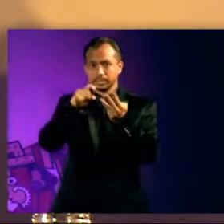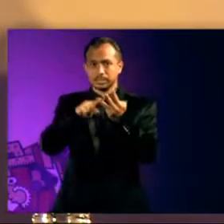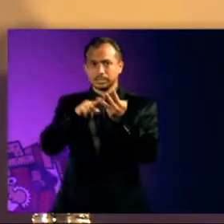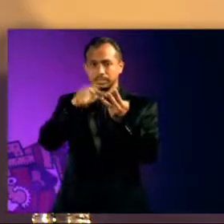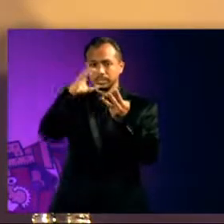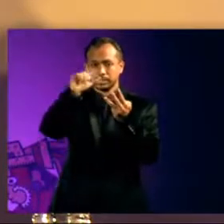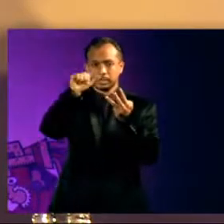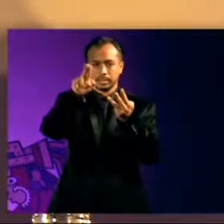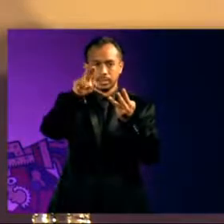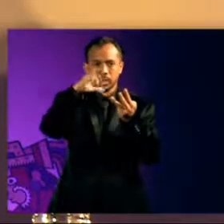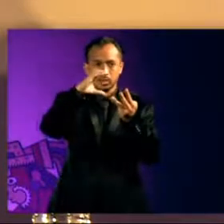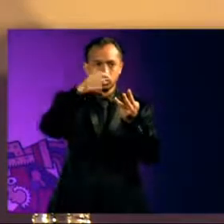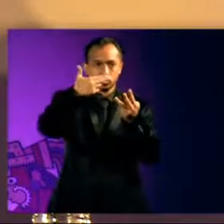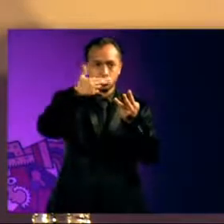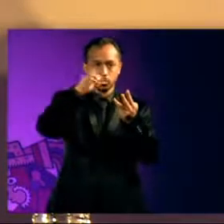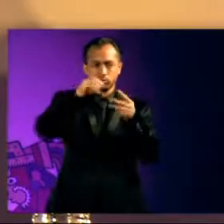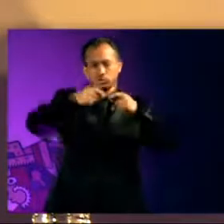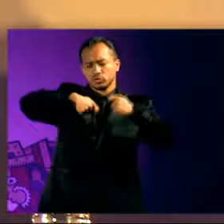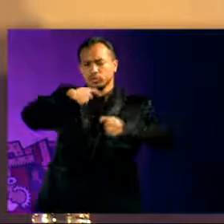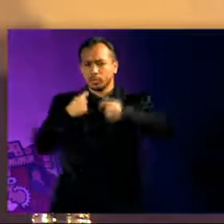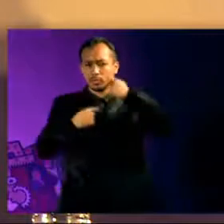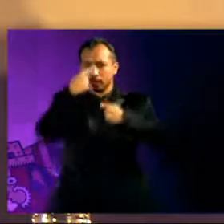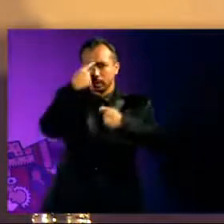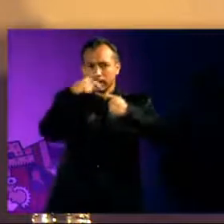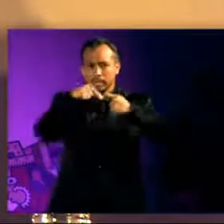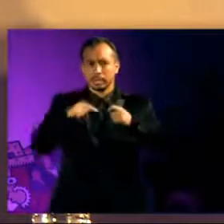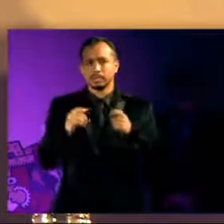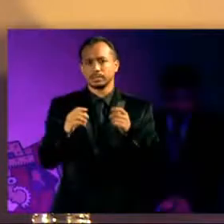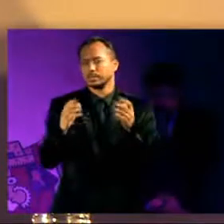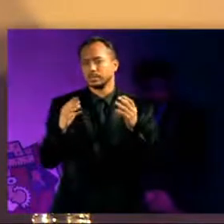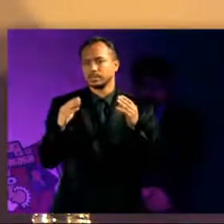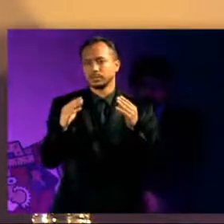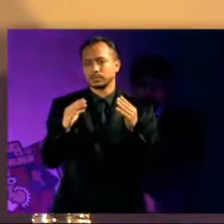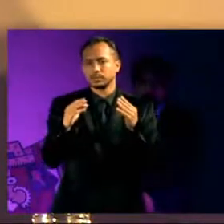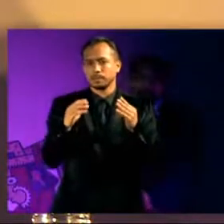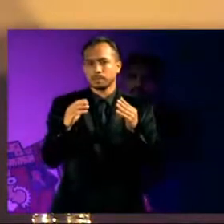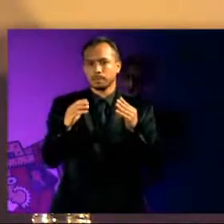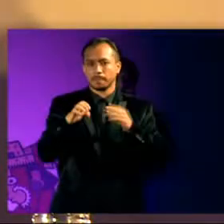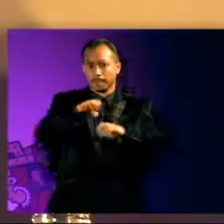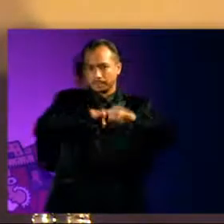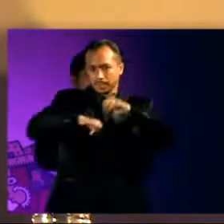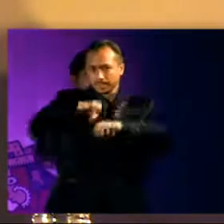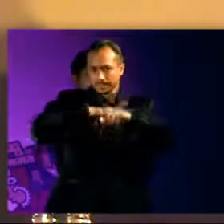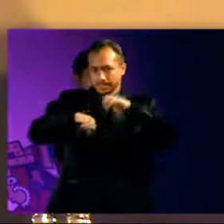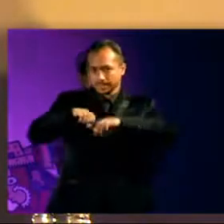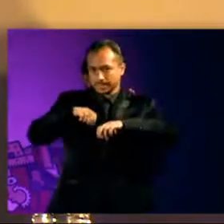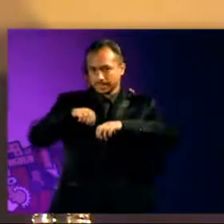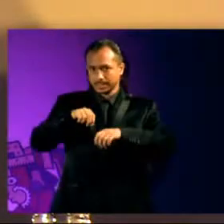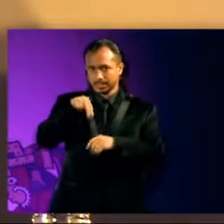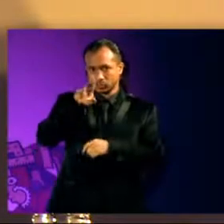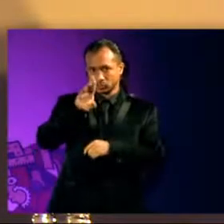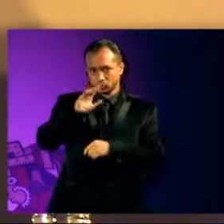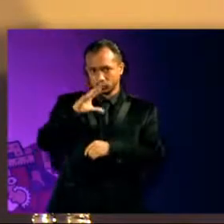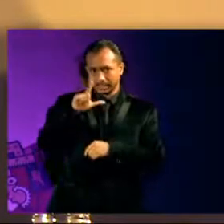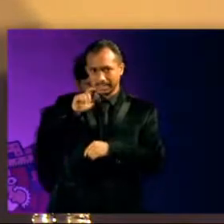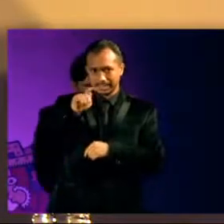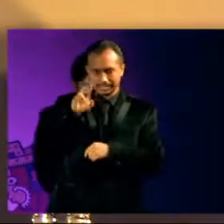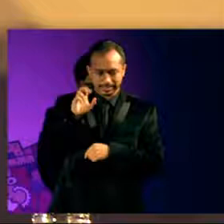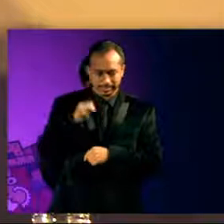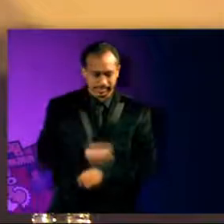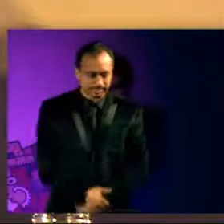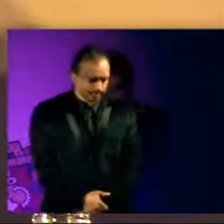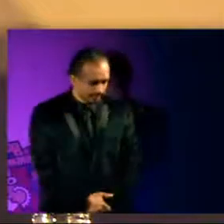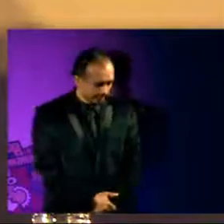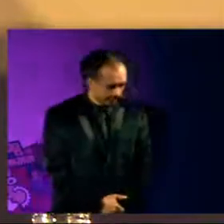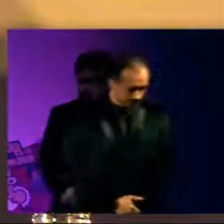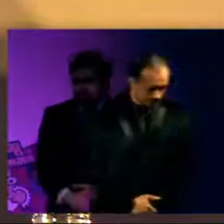plantas nucleares y ahora con la tristeza para el congo de que tienen muchísimo litio